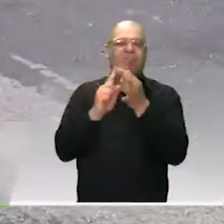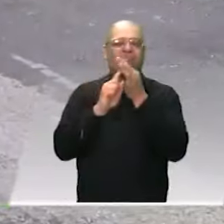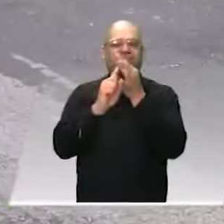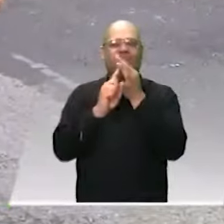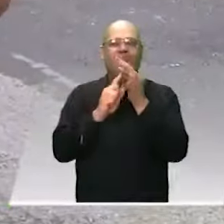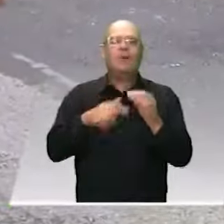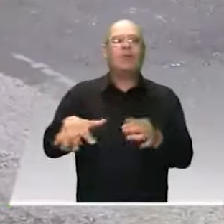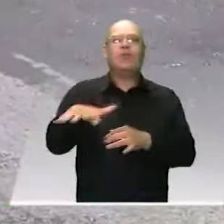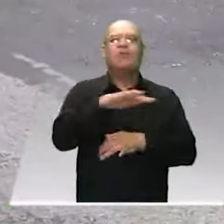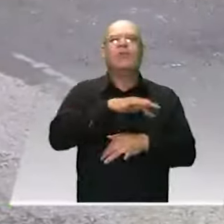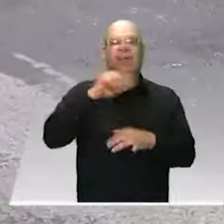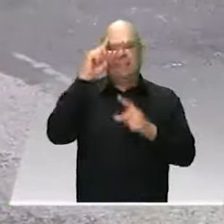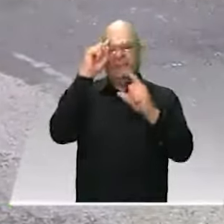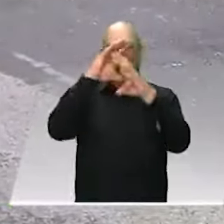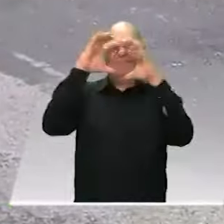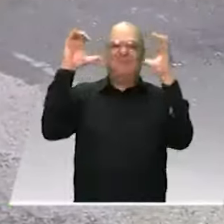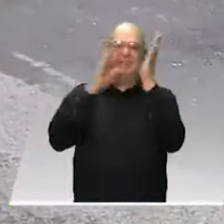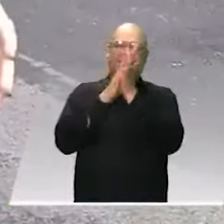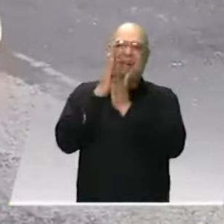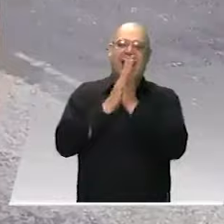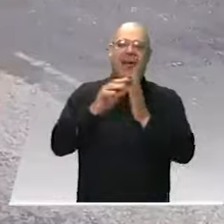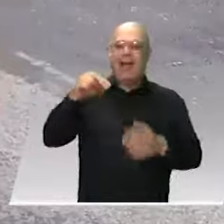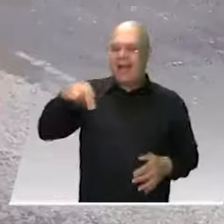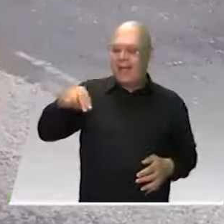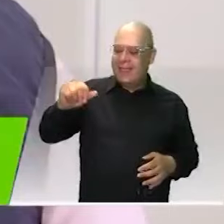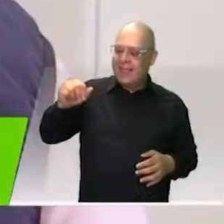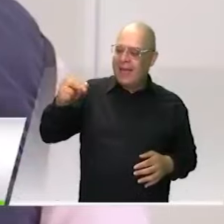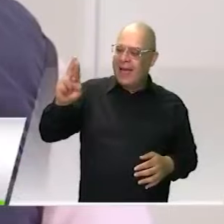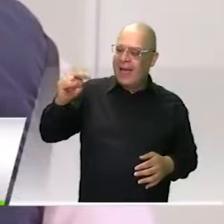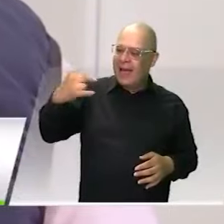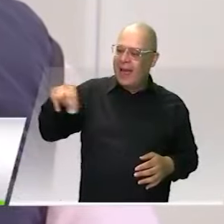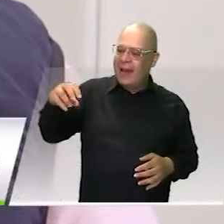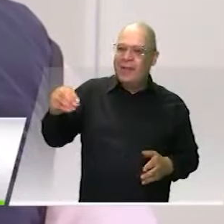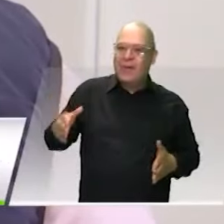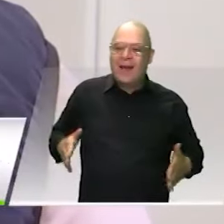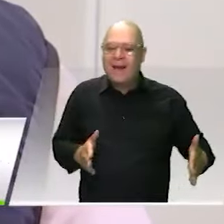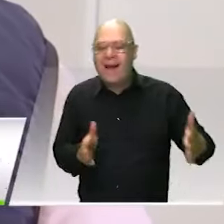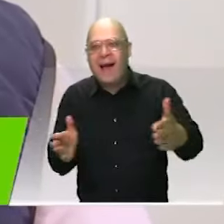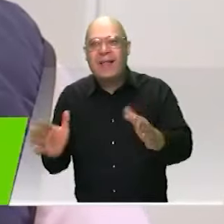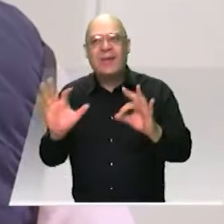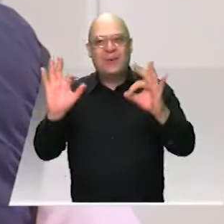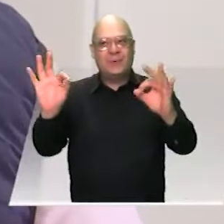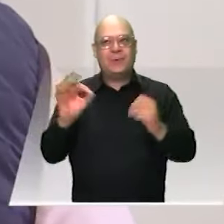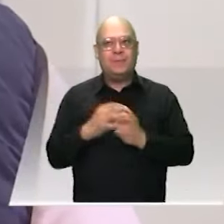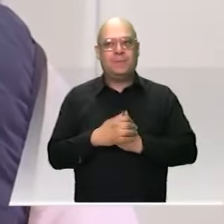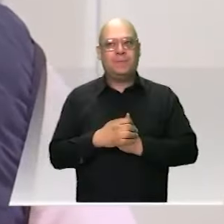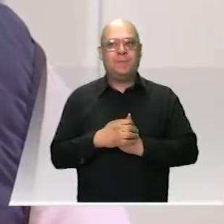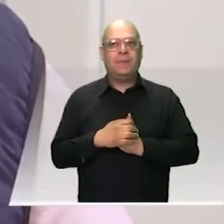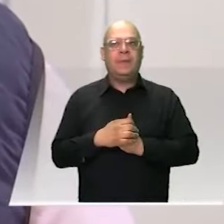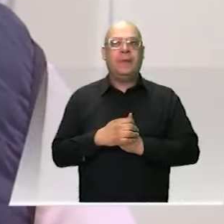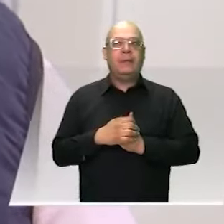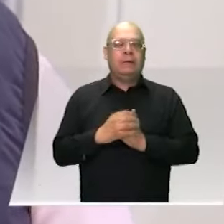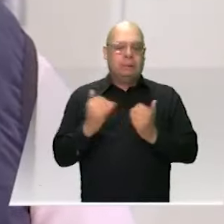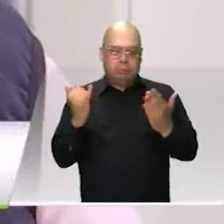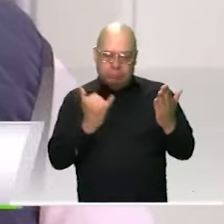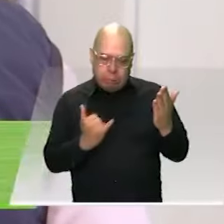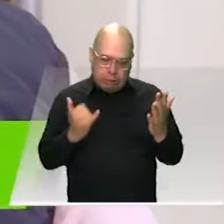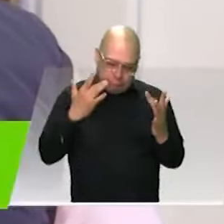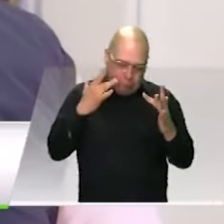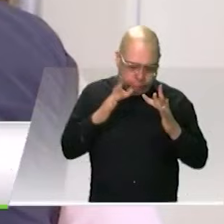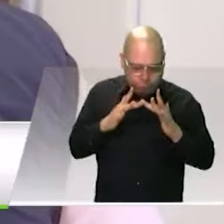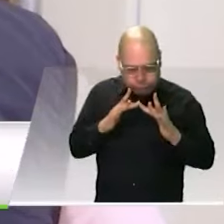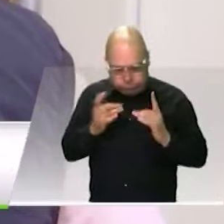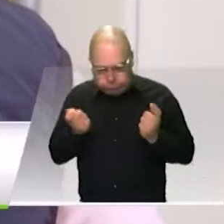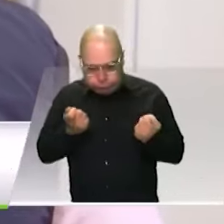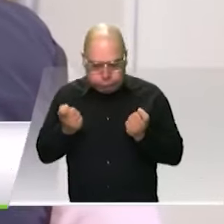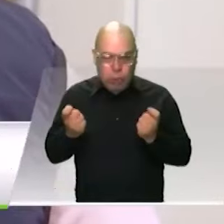tenemos los nariñenses de ver pavimentada la vía del renacimiento una vía que tuvimos que hacer ajustes en los diseños para complementar dos muros